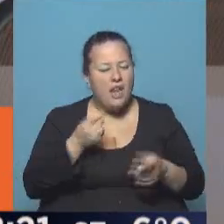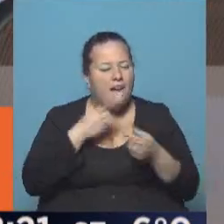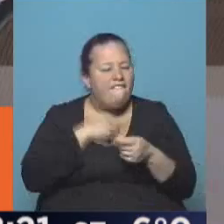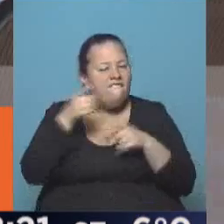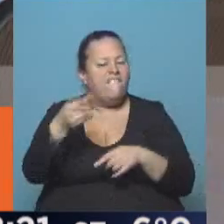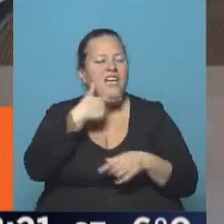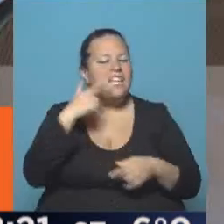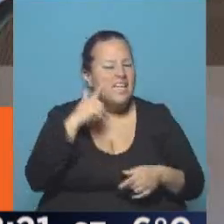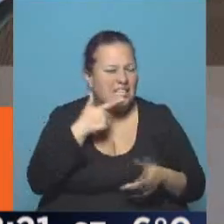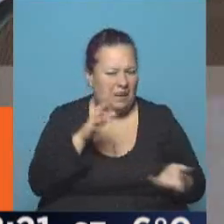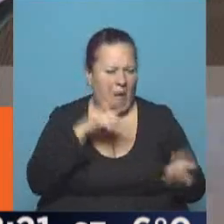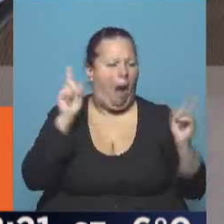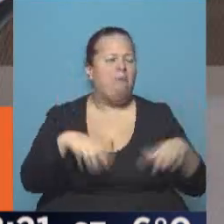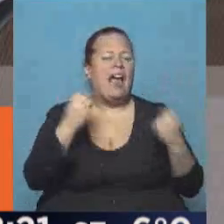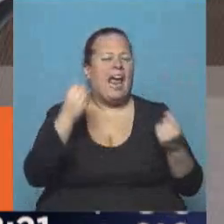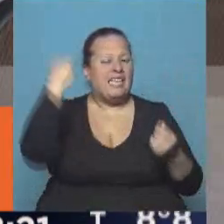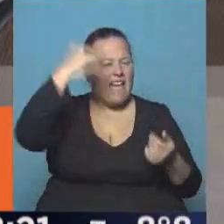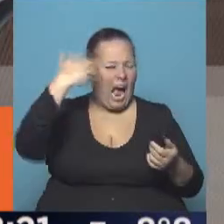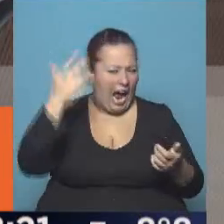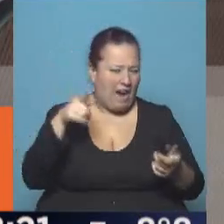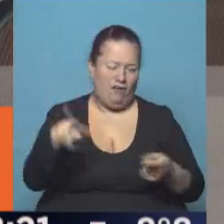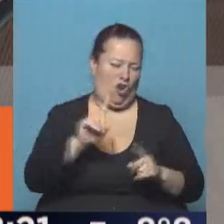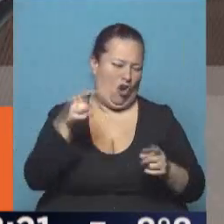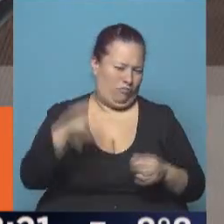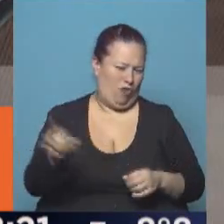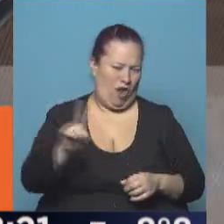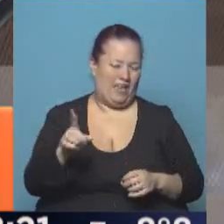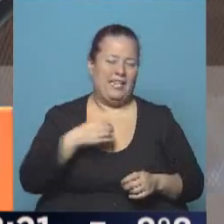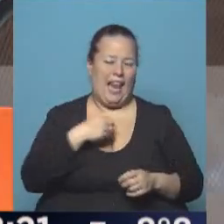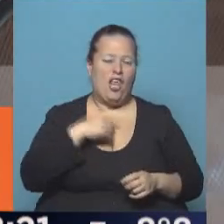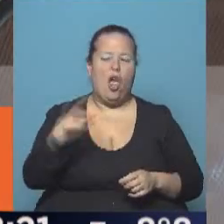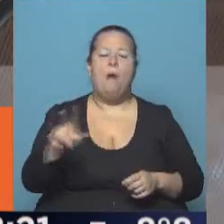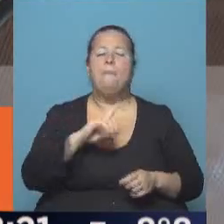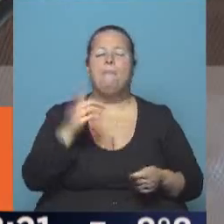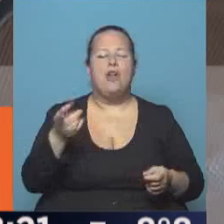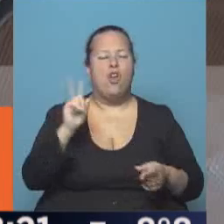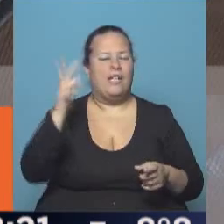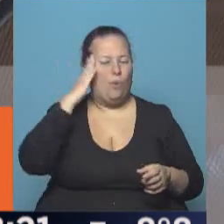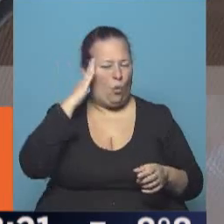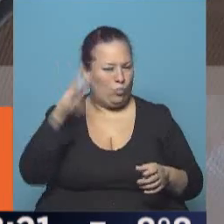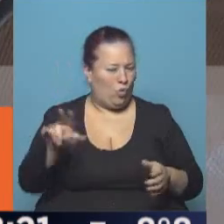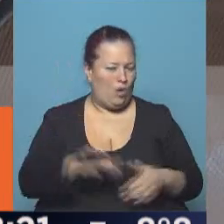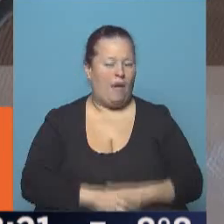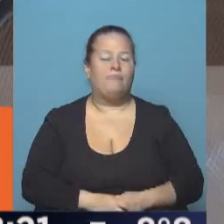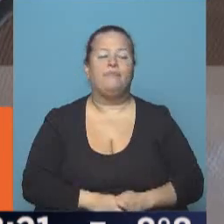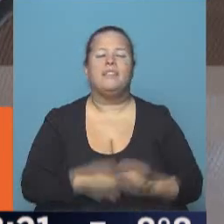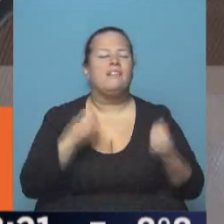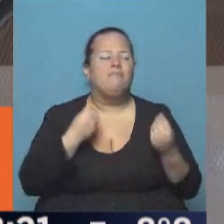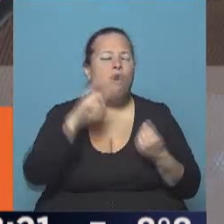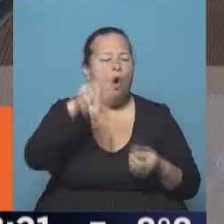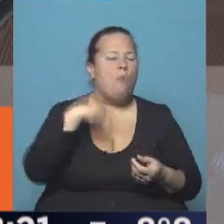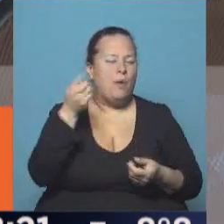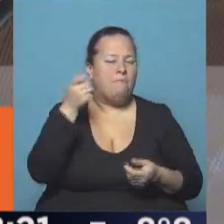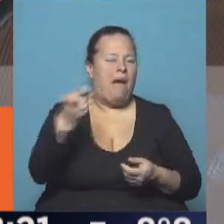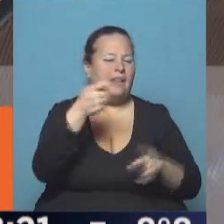de ISIS, aquellos que no tienen ni idea de lo que es el islamismo, que no es islamismo esto, pero que no es la cultura oriental, por así decirlo? ¿Qué es lo que hace que maten